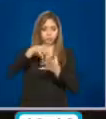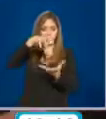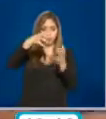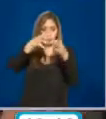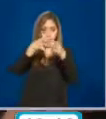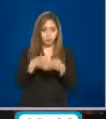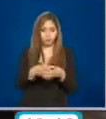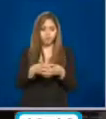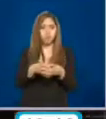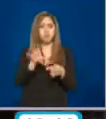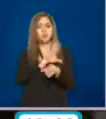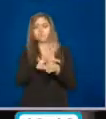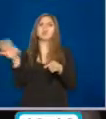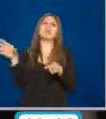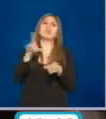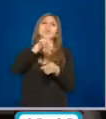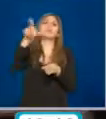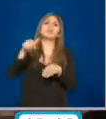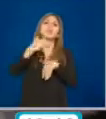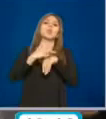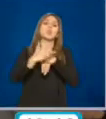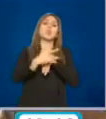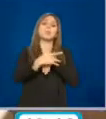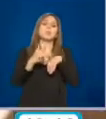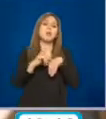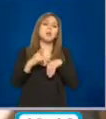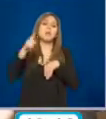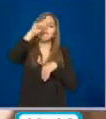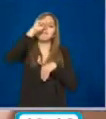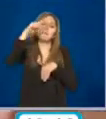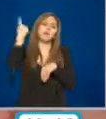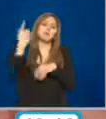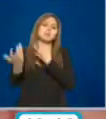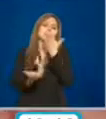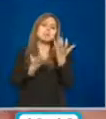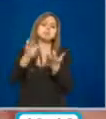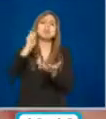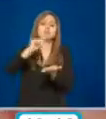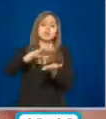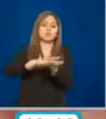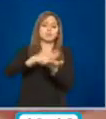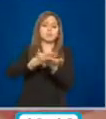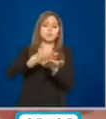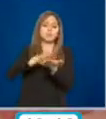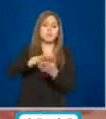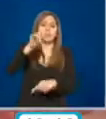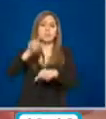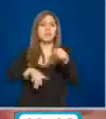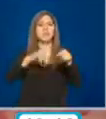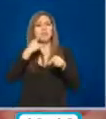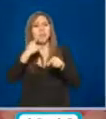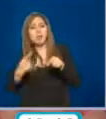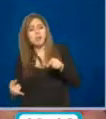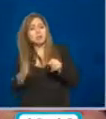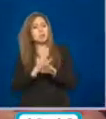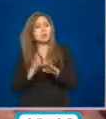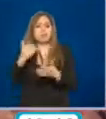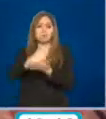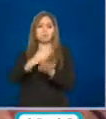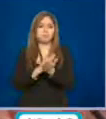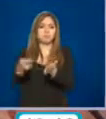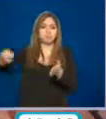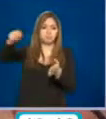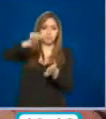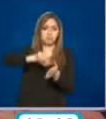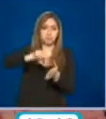nuestros ingredientes bien picaditos. El nopal, señora, sencillo de cocinar. Nada más lo asamos, le quitamos la babita y lo Eso es todo. servimos y todo. Ok,